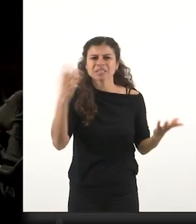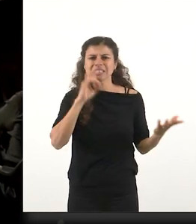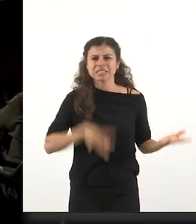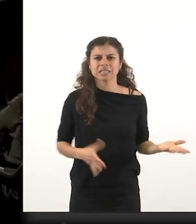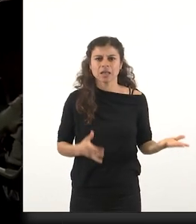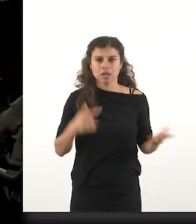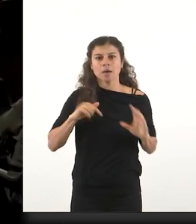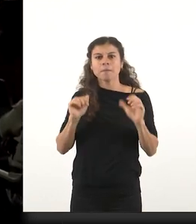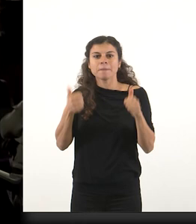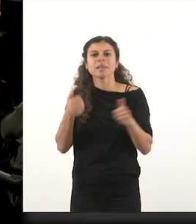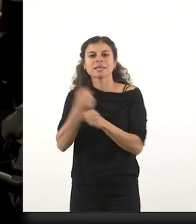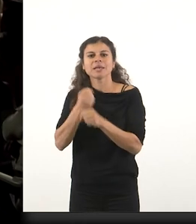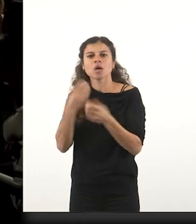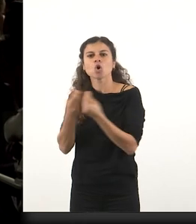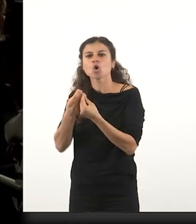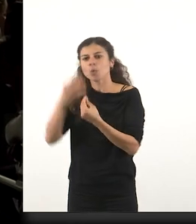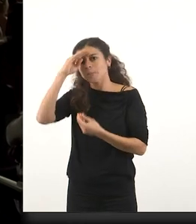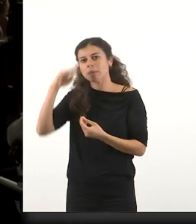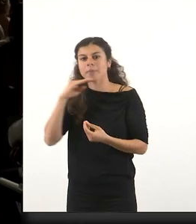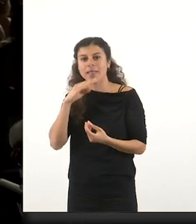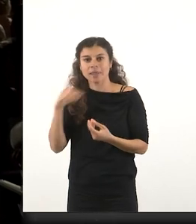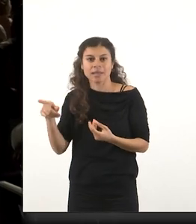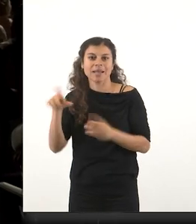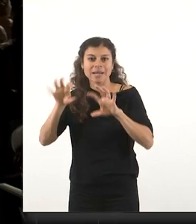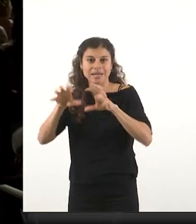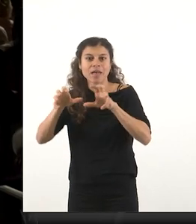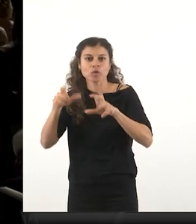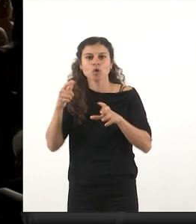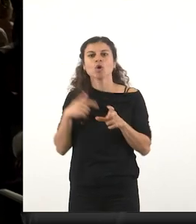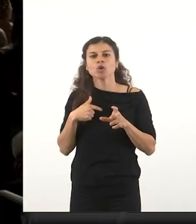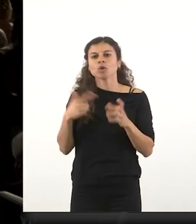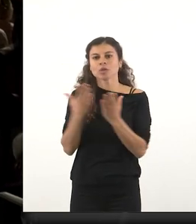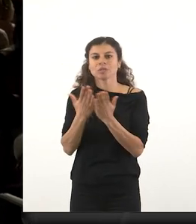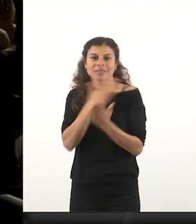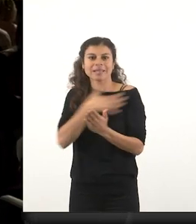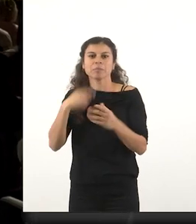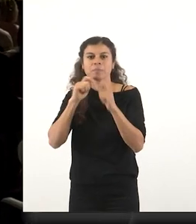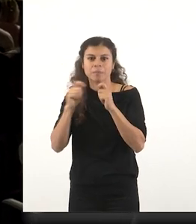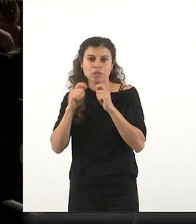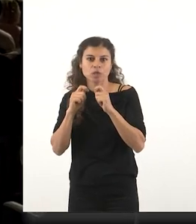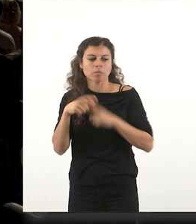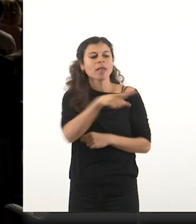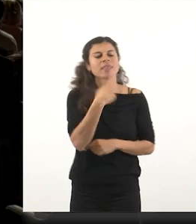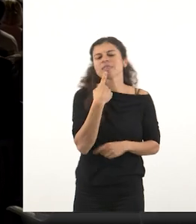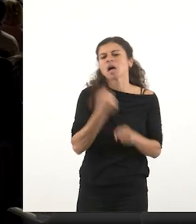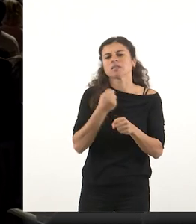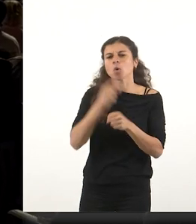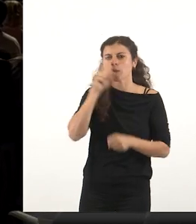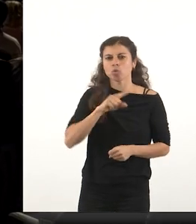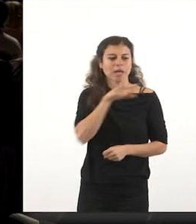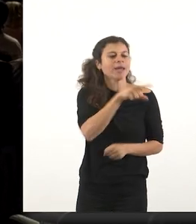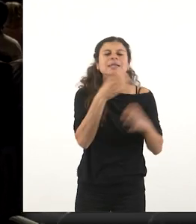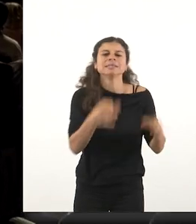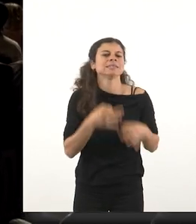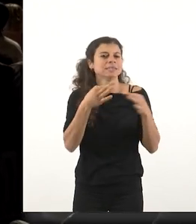me iban a estudiar periodismo. Antonio me dijo que era un trabajo de putas, que eligiera entre... Para Antonio todo era de putas, hija. Todo. Grupo de scout. ¿O acordáis que yo siempre lo elegía